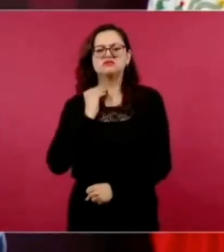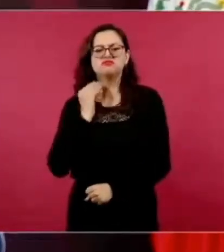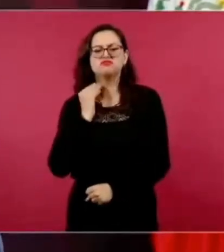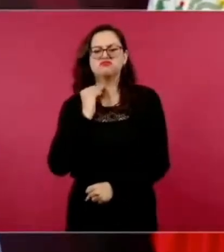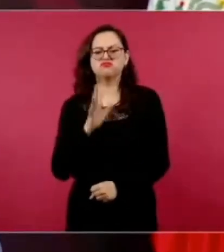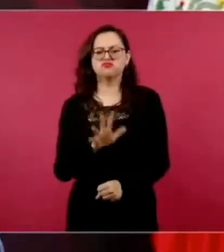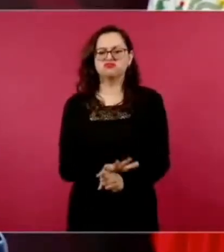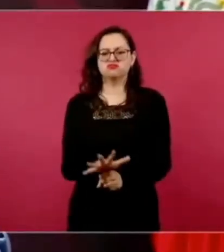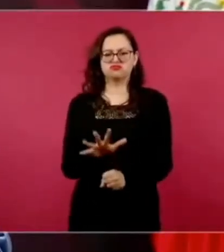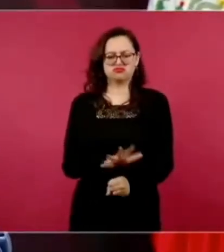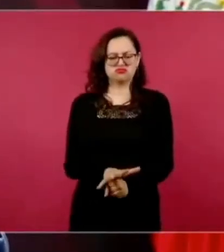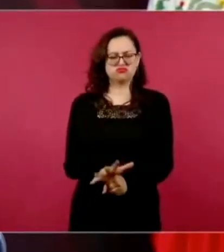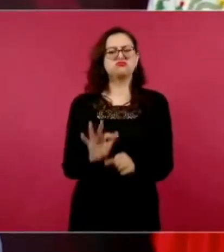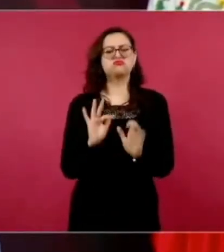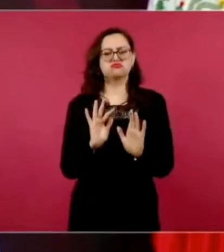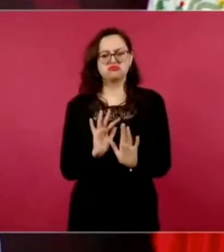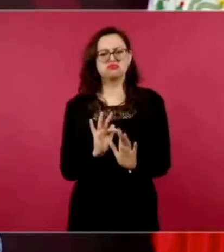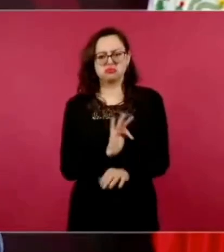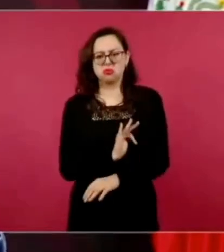porque hasta ahí.